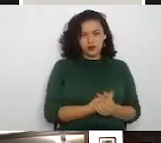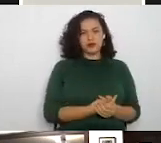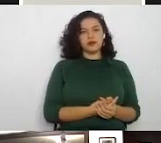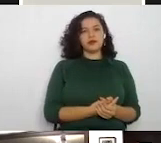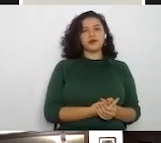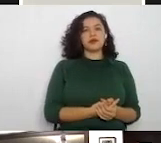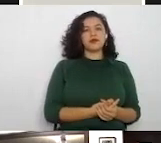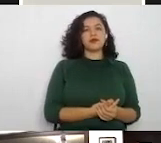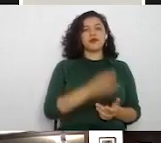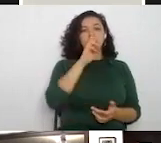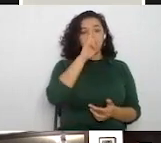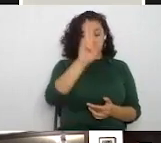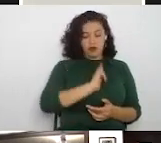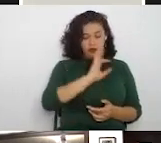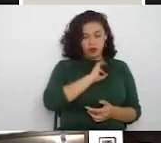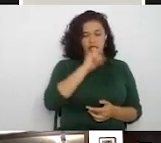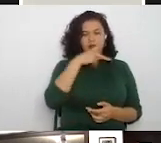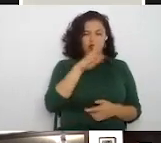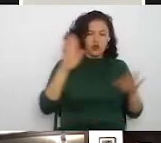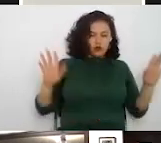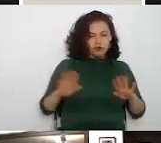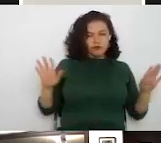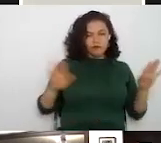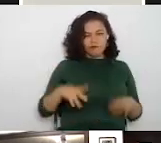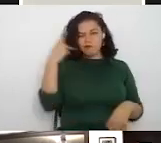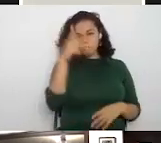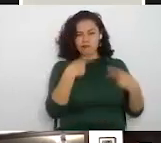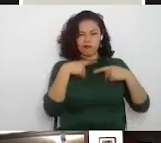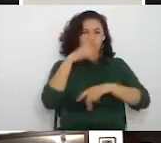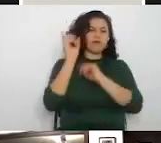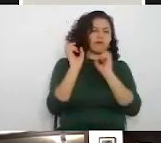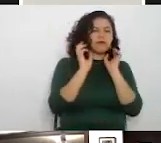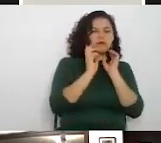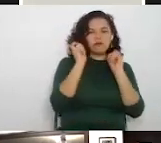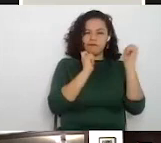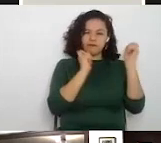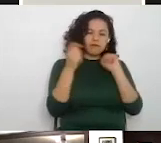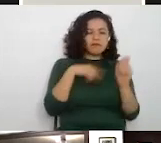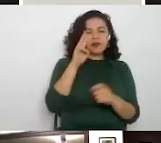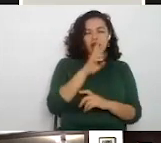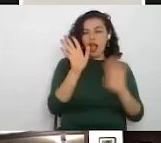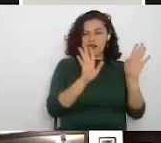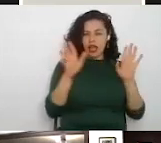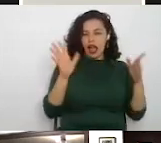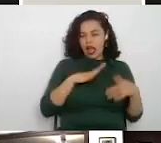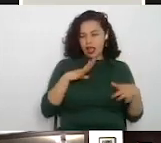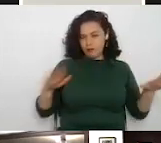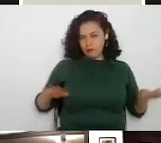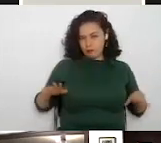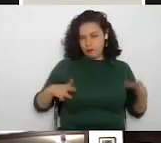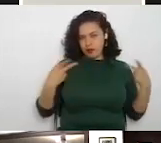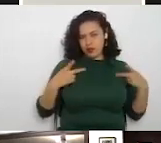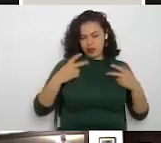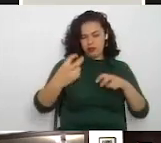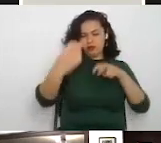respuestas, pero también percibir las actitudes del personal, ¿no? A veces por alguna actitud del personal, que como